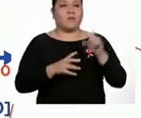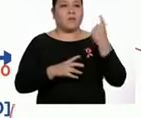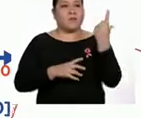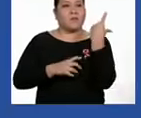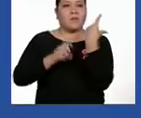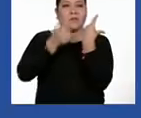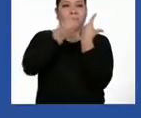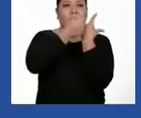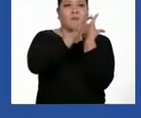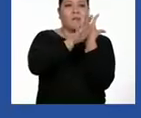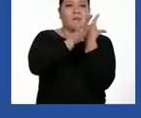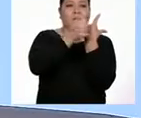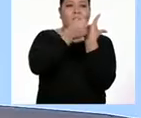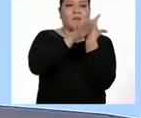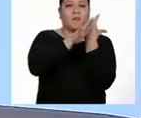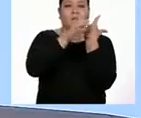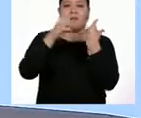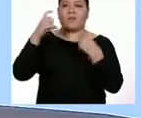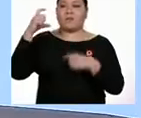horas.